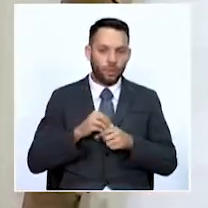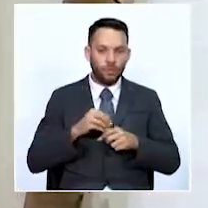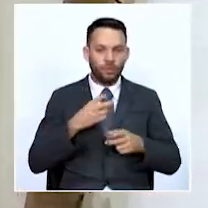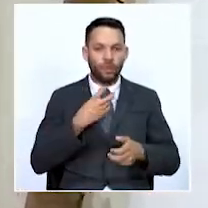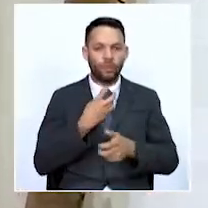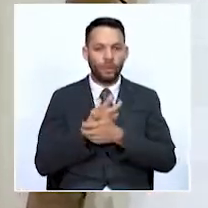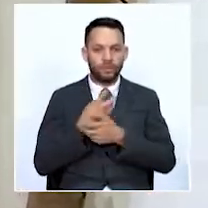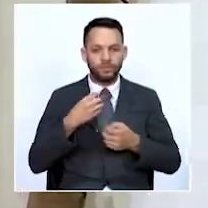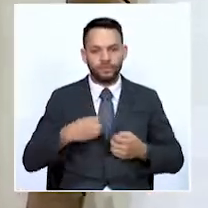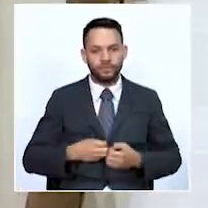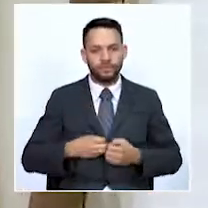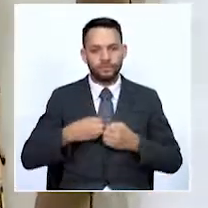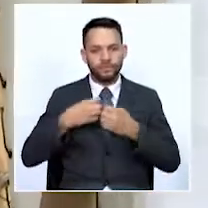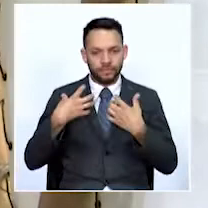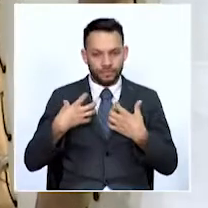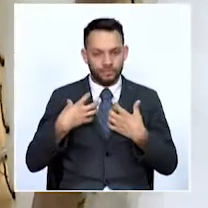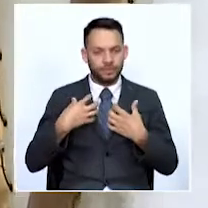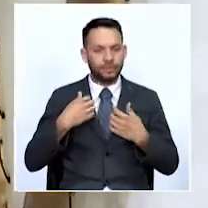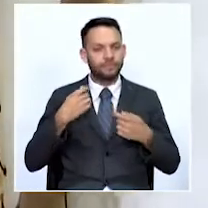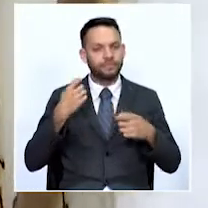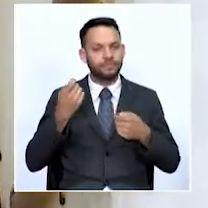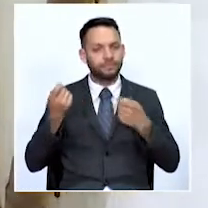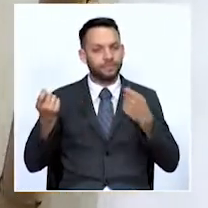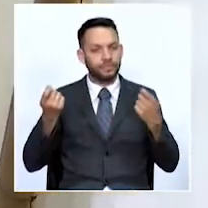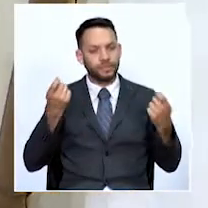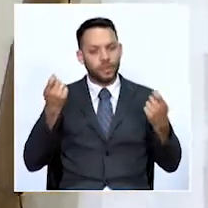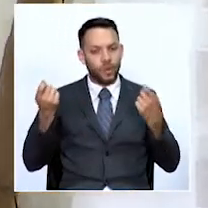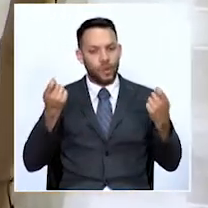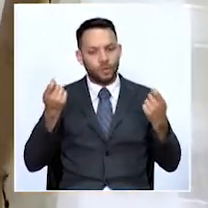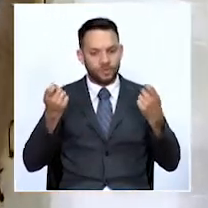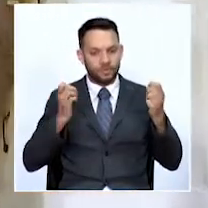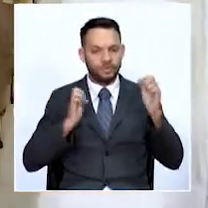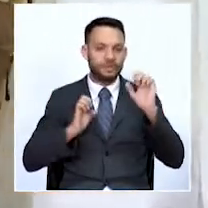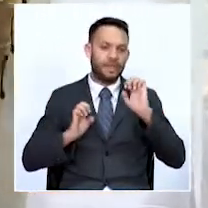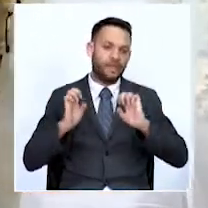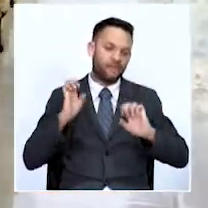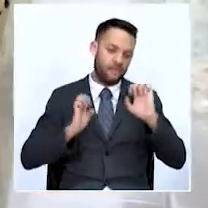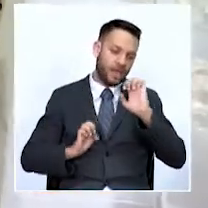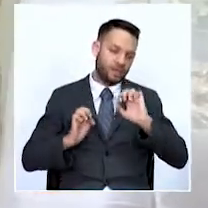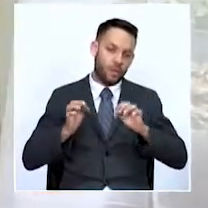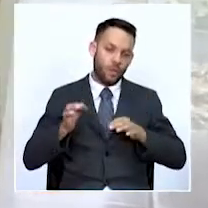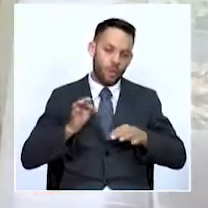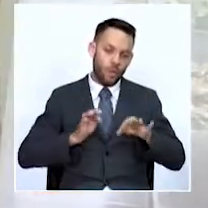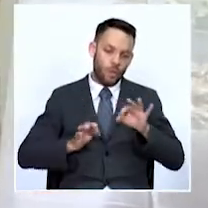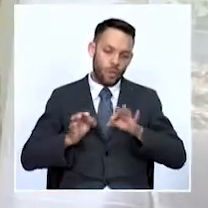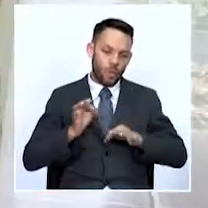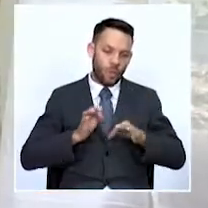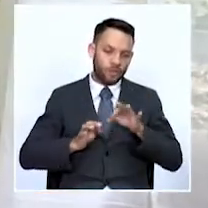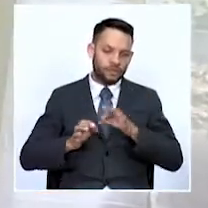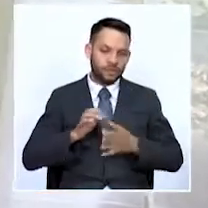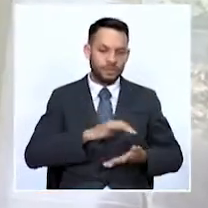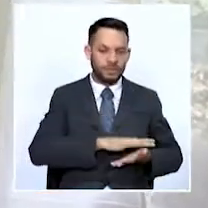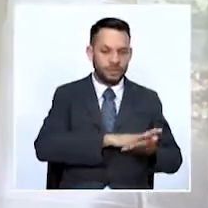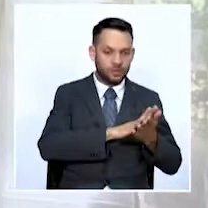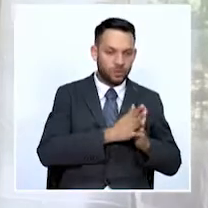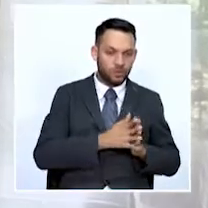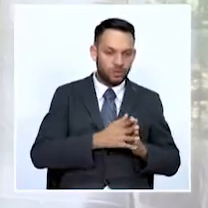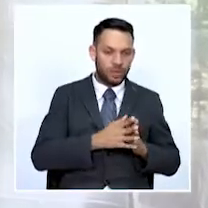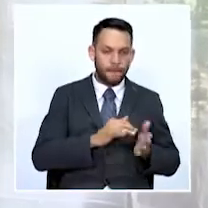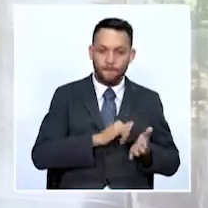reumatología. ¿Para qué? Para que controlemos las defensas de ella y no me ataquen y me destruyan todas